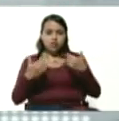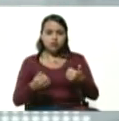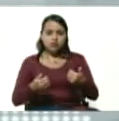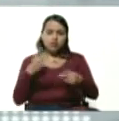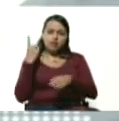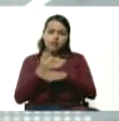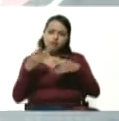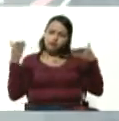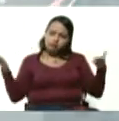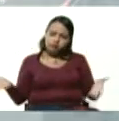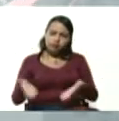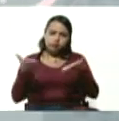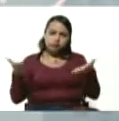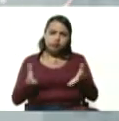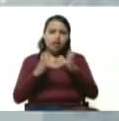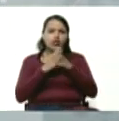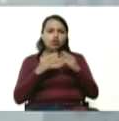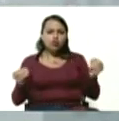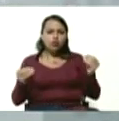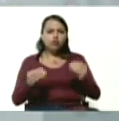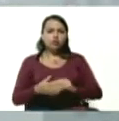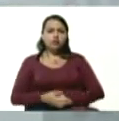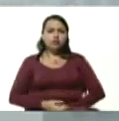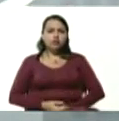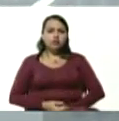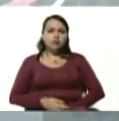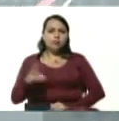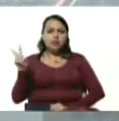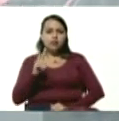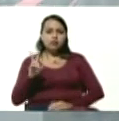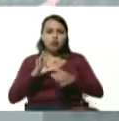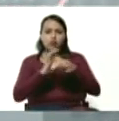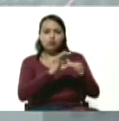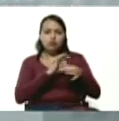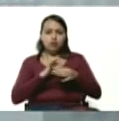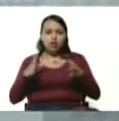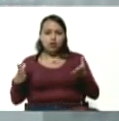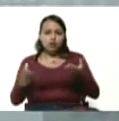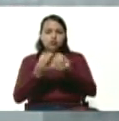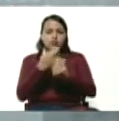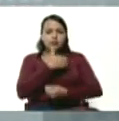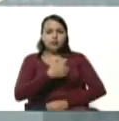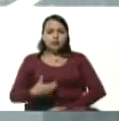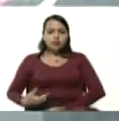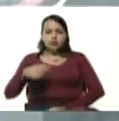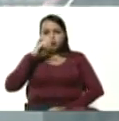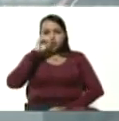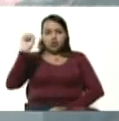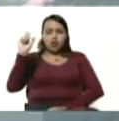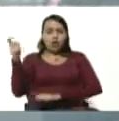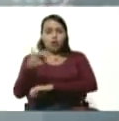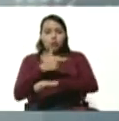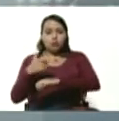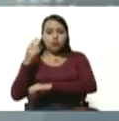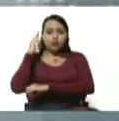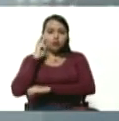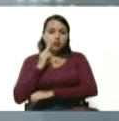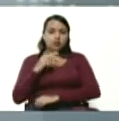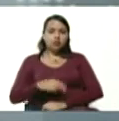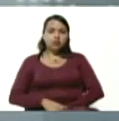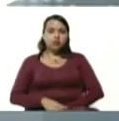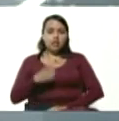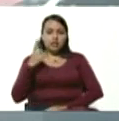en que todos juntos toda Venezuela unida junto al presidente Maduro y el gobierno bolivariano lograremos